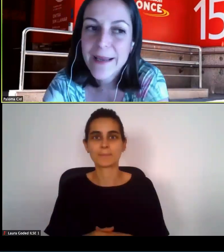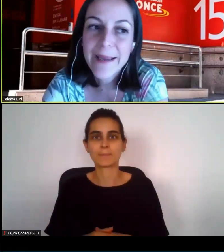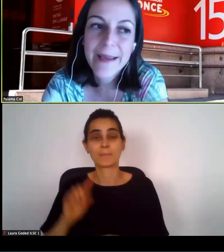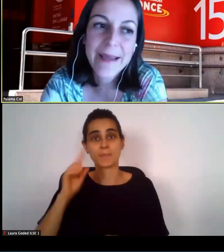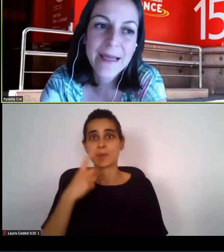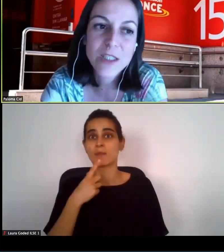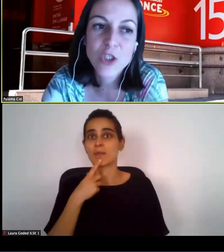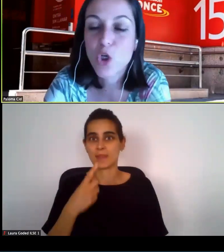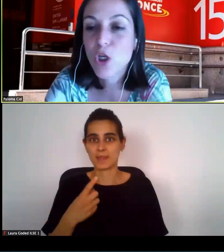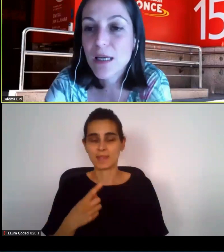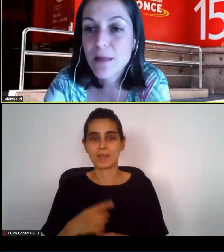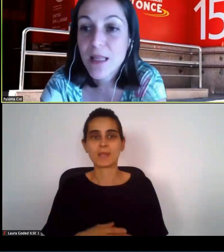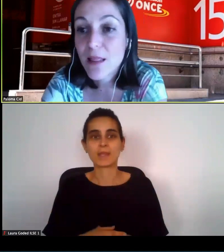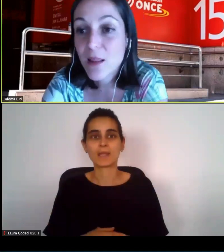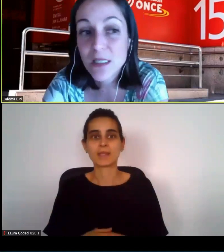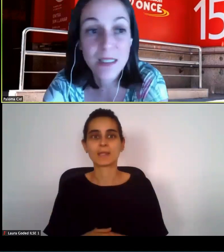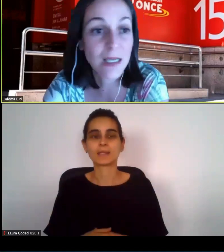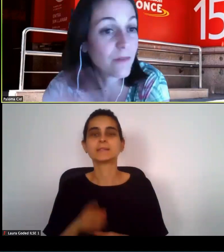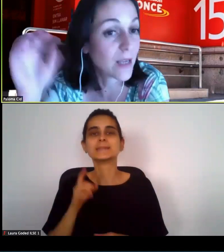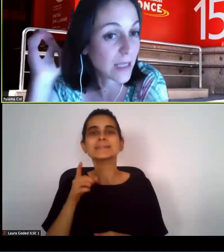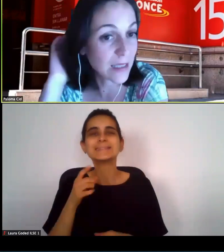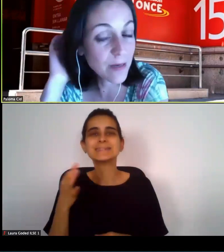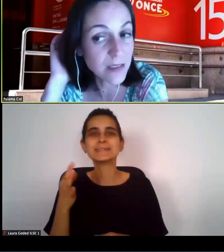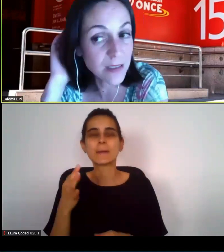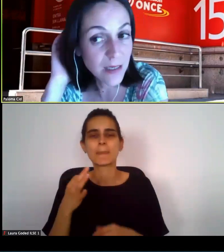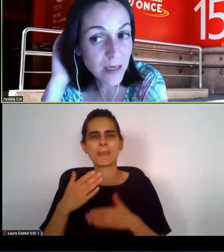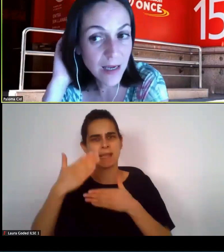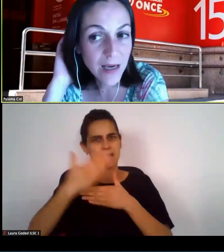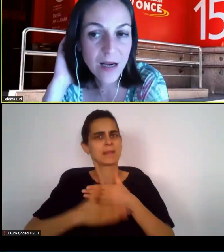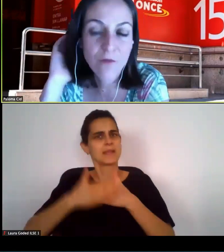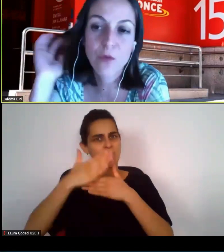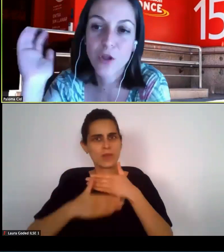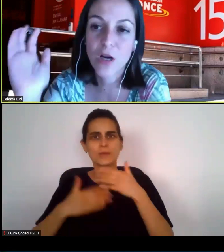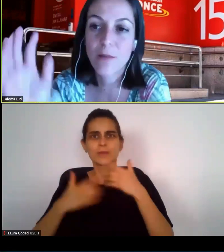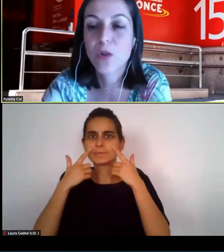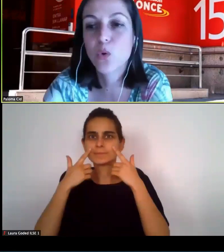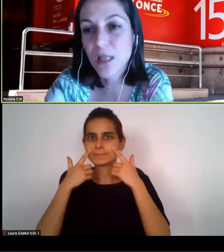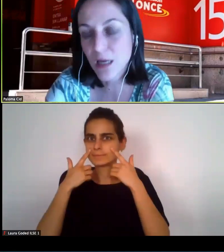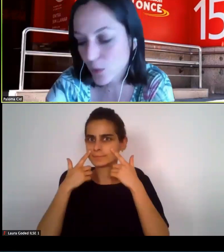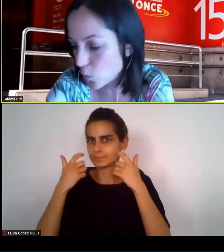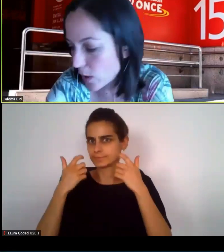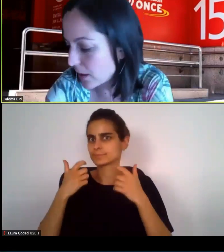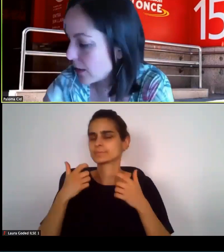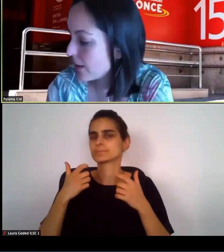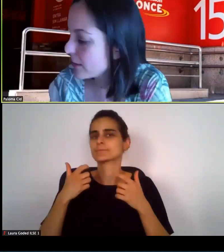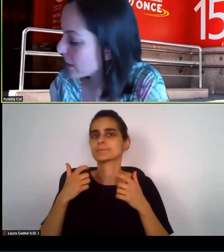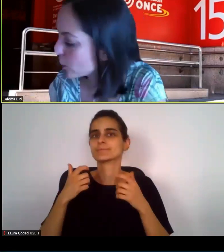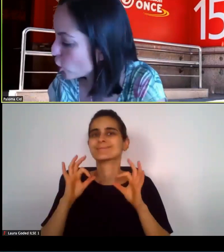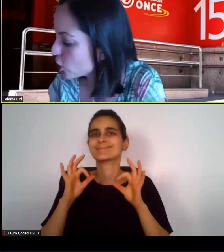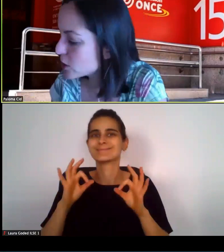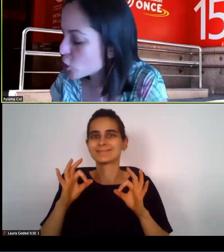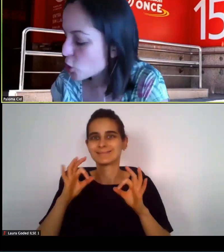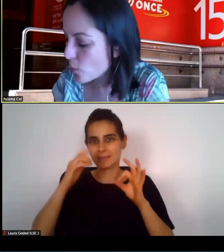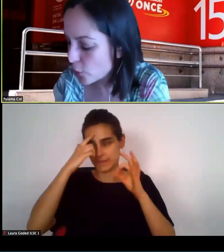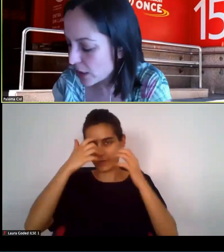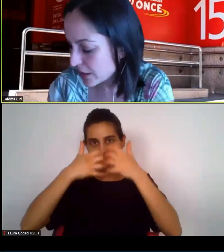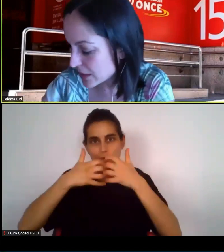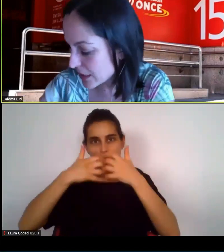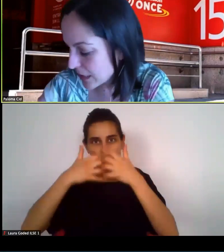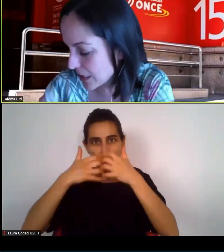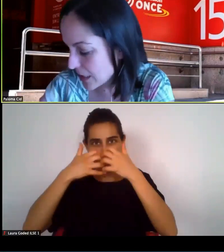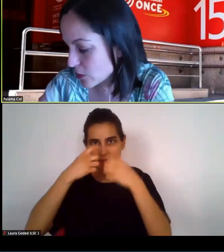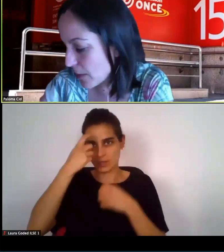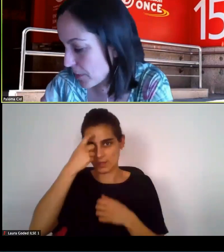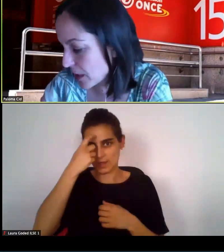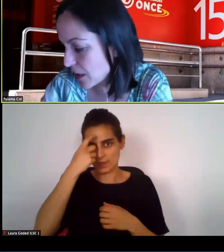que son limitaciones significativas en el funcionamiento intelectual. De todos esos componentes